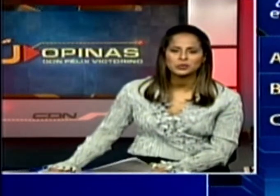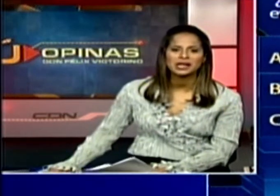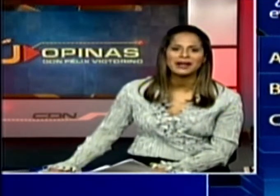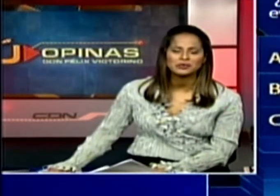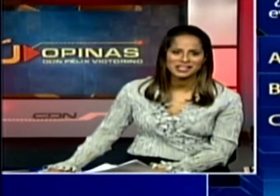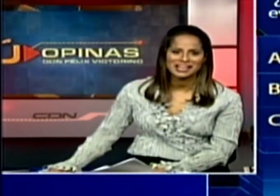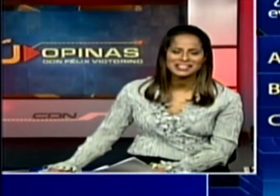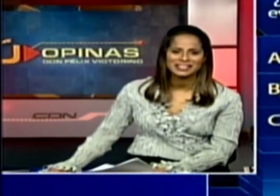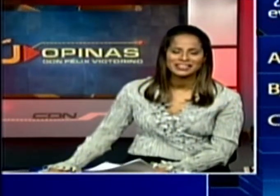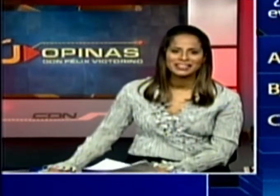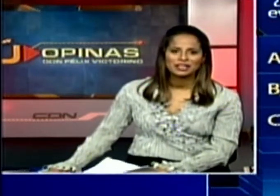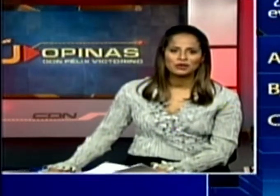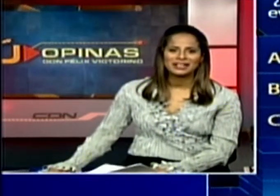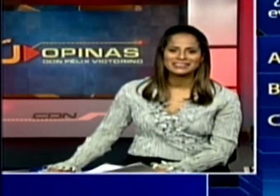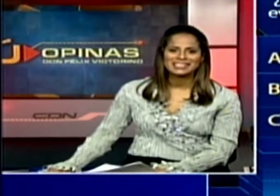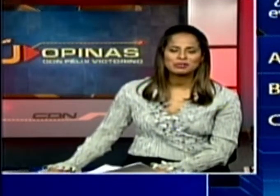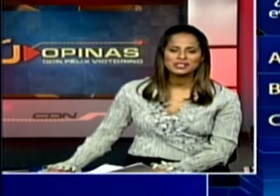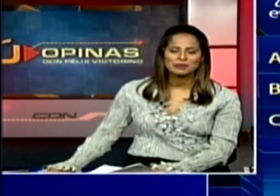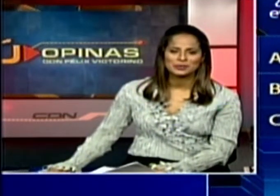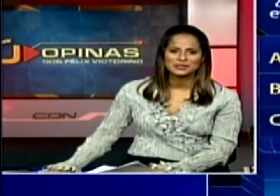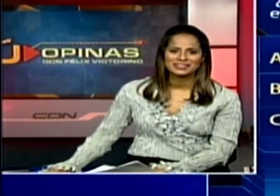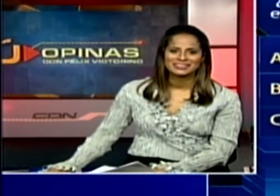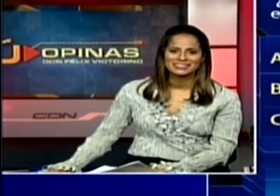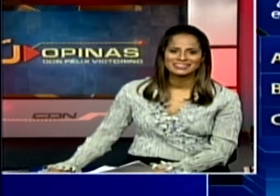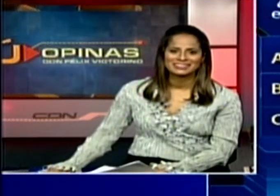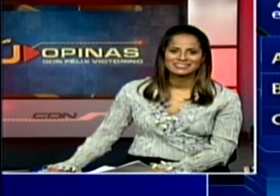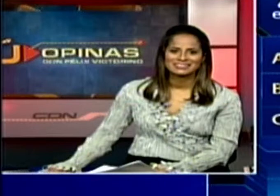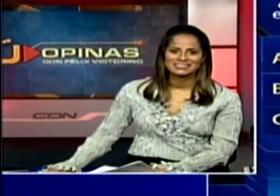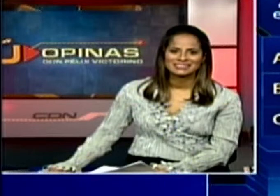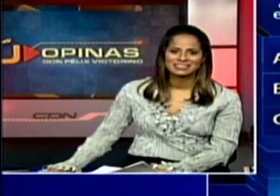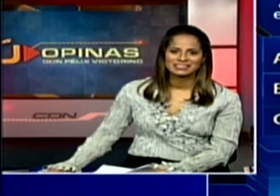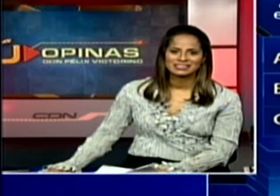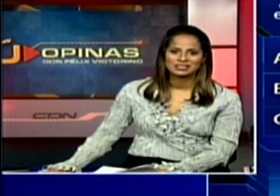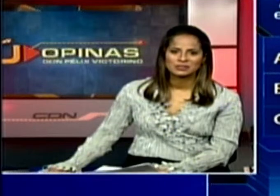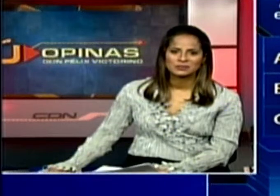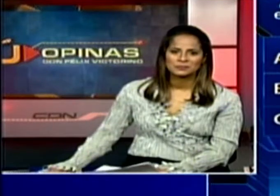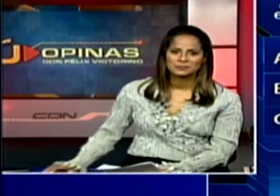barrios, en sus trabajos, en la calle. Hola, te escuchamos.